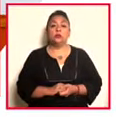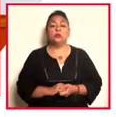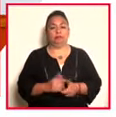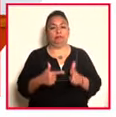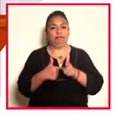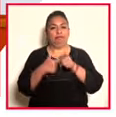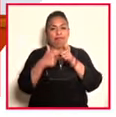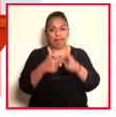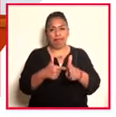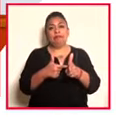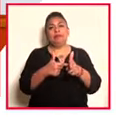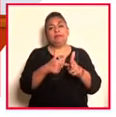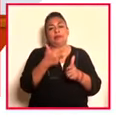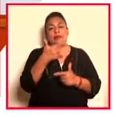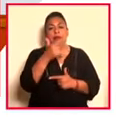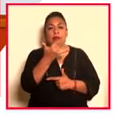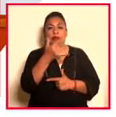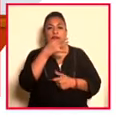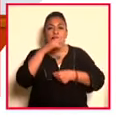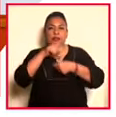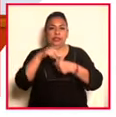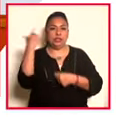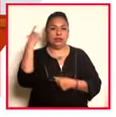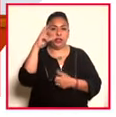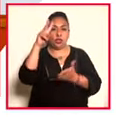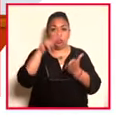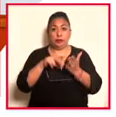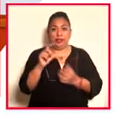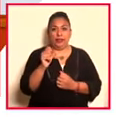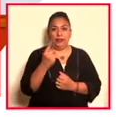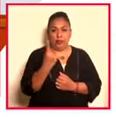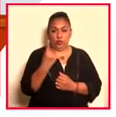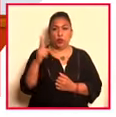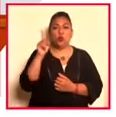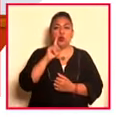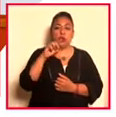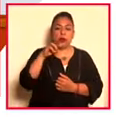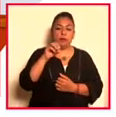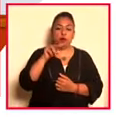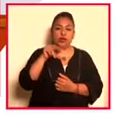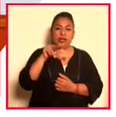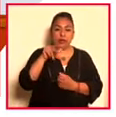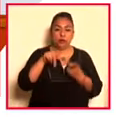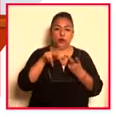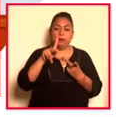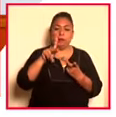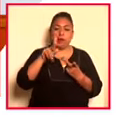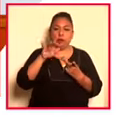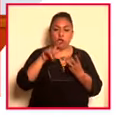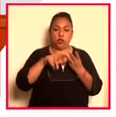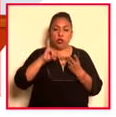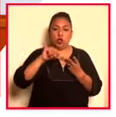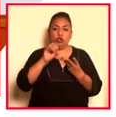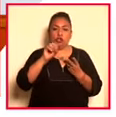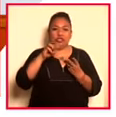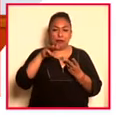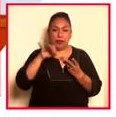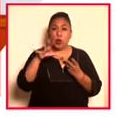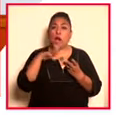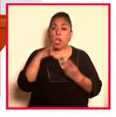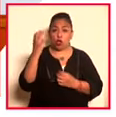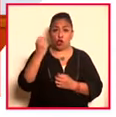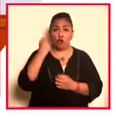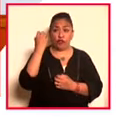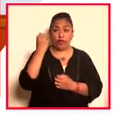Continuamos con los ecos del Hey Festival Querétaro 2021. Mónica Nepote, Pablo de Ors y José Manuel Velasco ofrecieron una conferencia